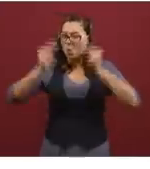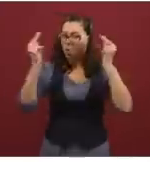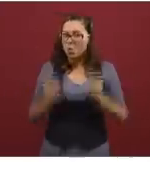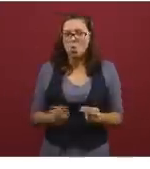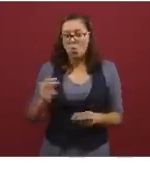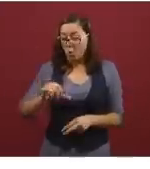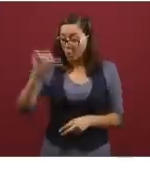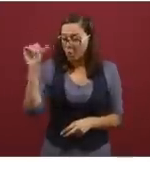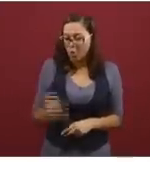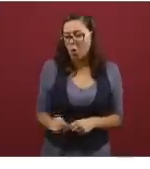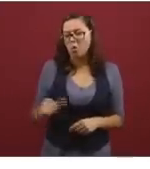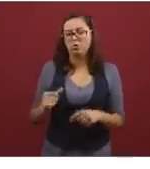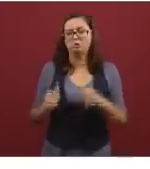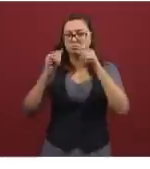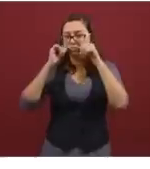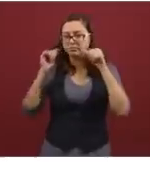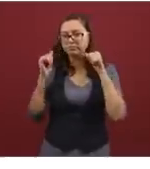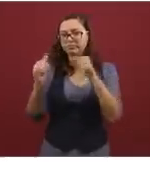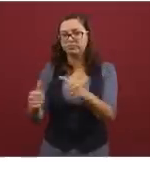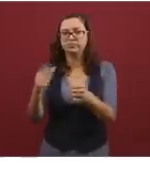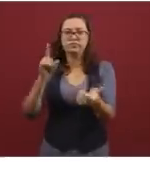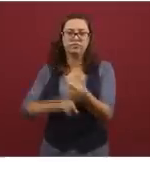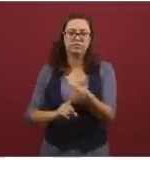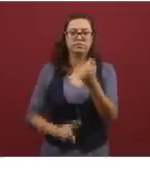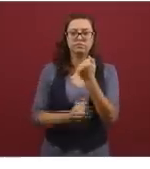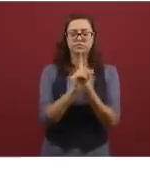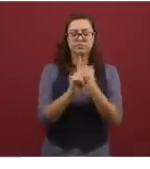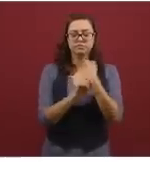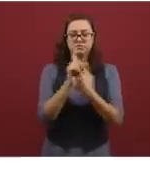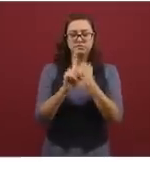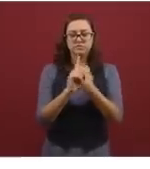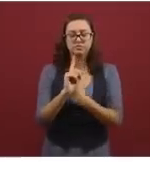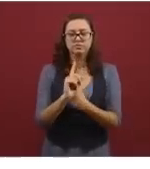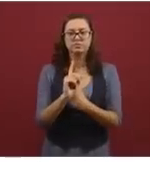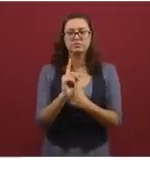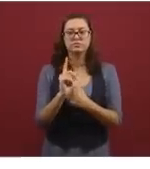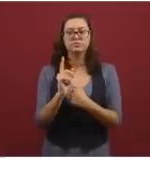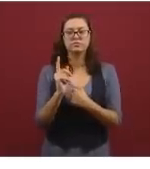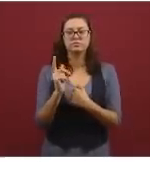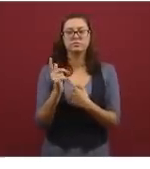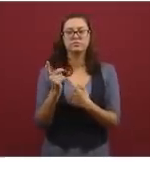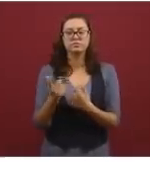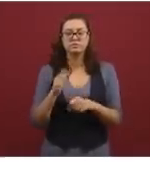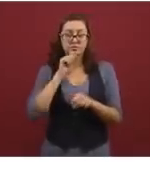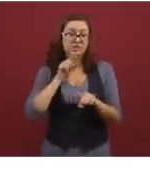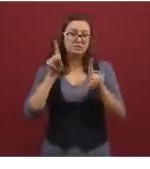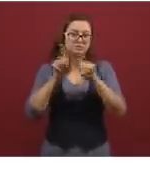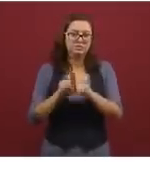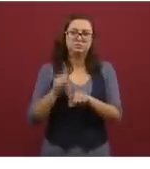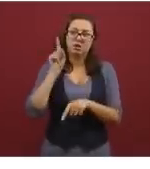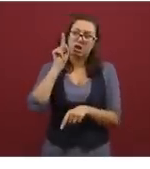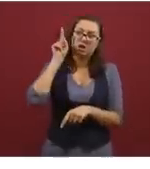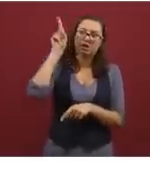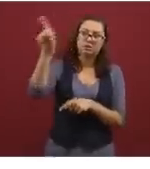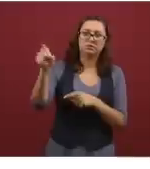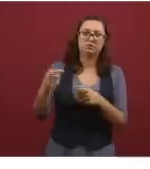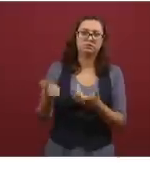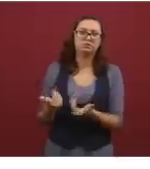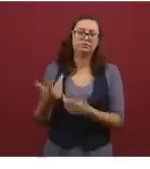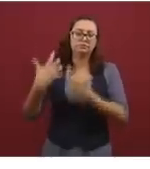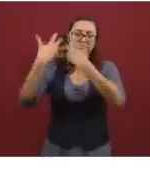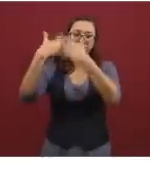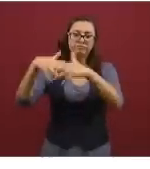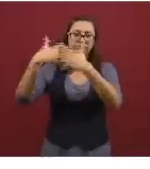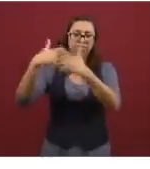a los problemas operativos, por ejemplo, la disminución en el tiempo en el restablecimiento de los pozos, cuando se tienen fallas en